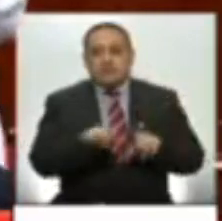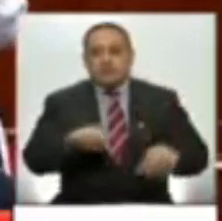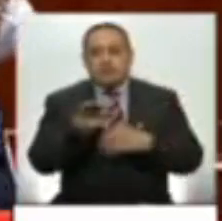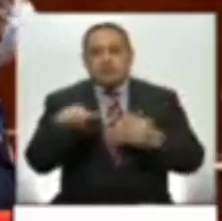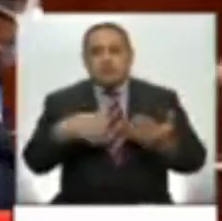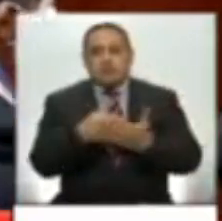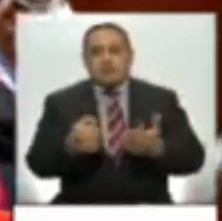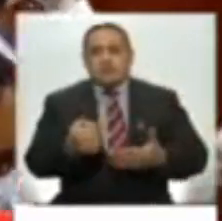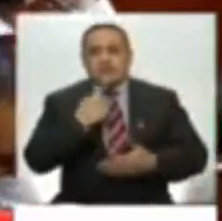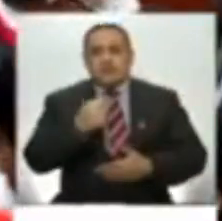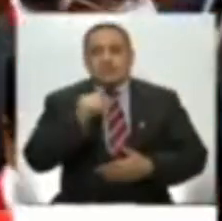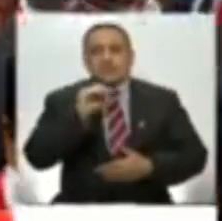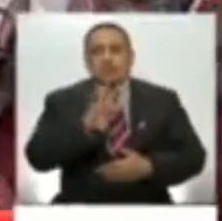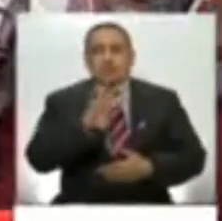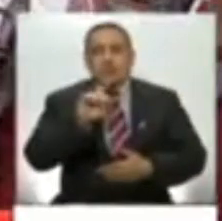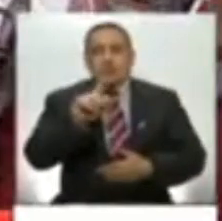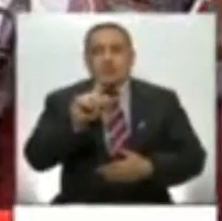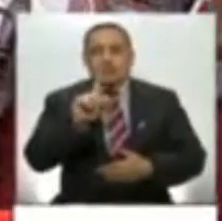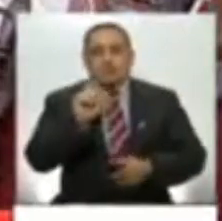de